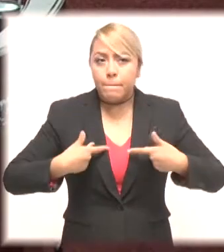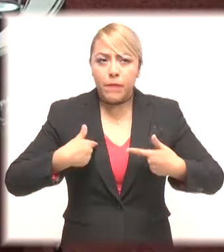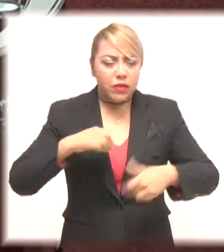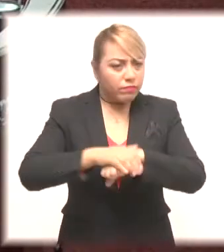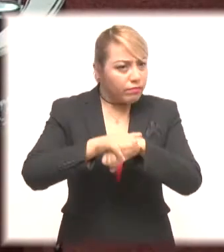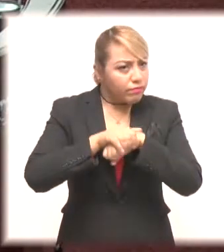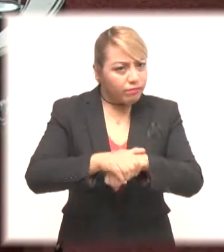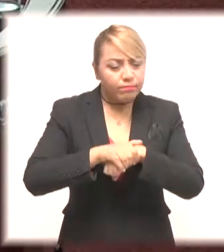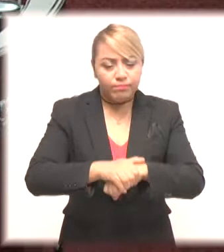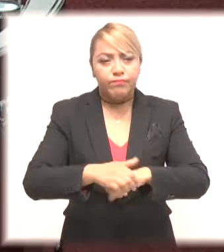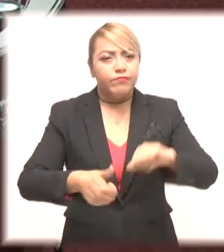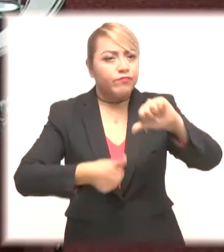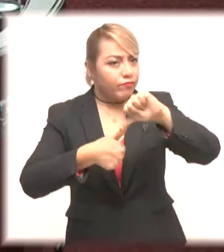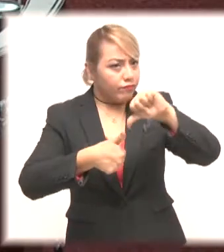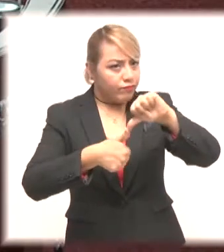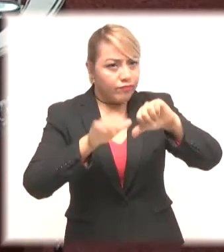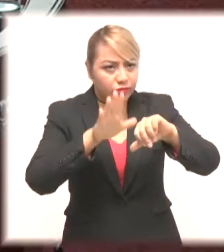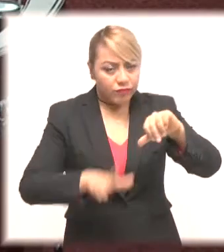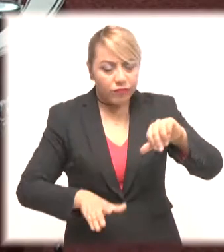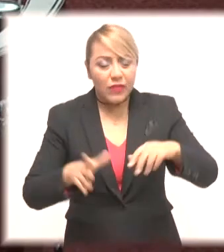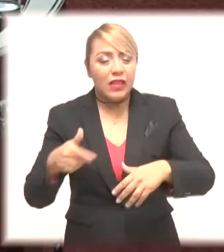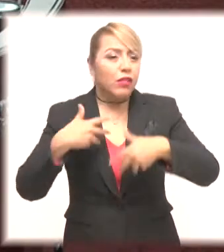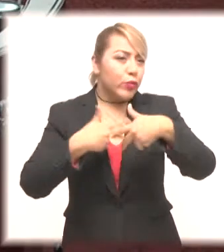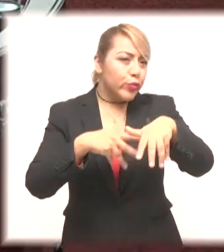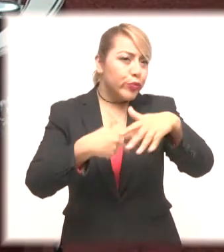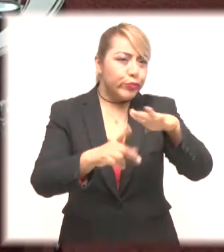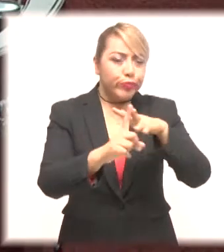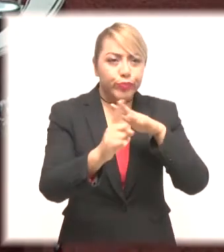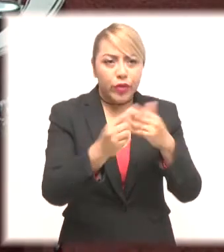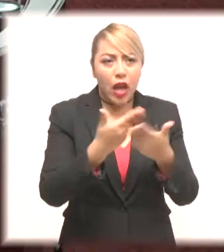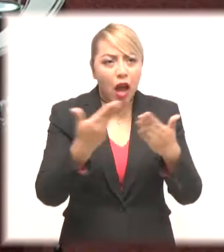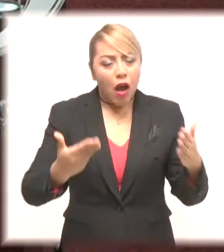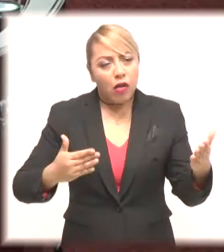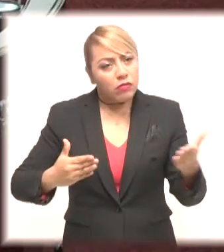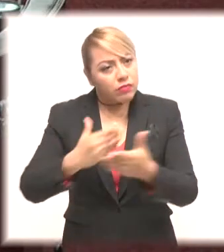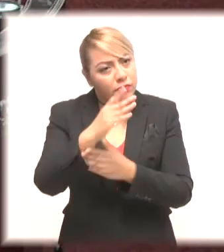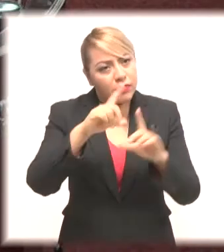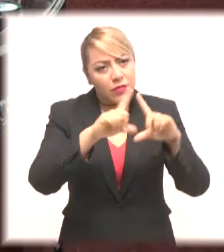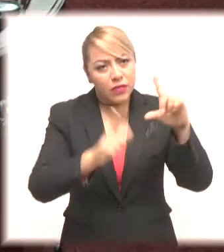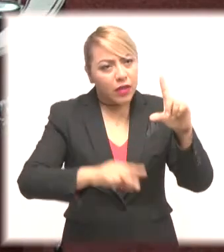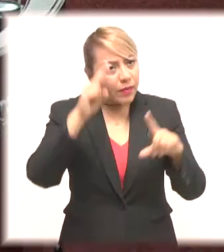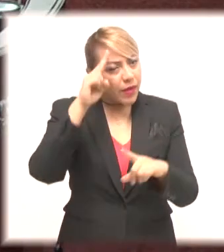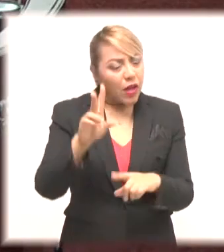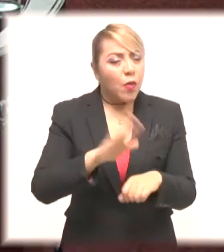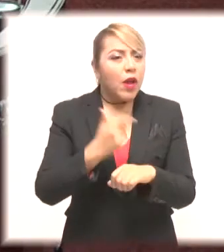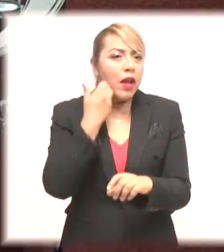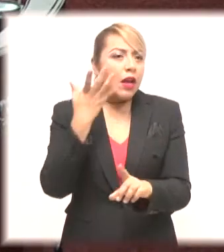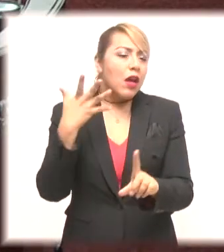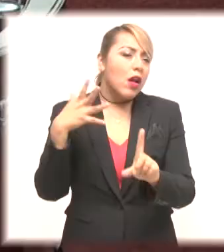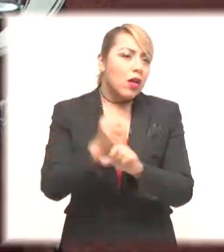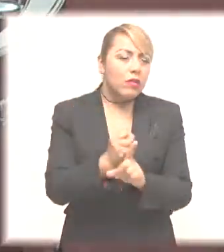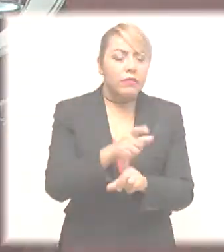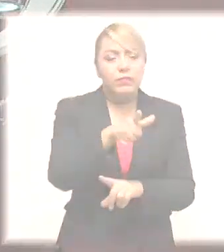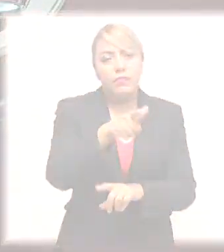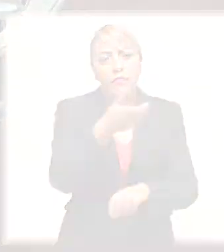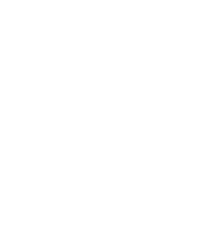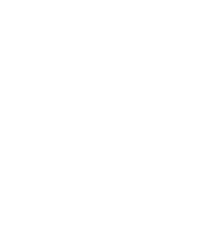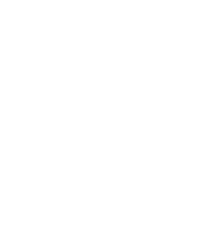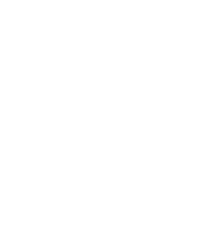de migrantes y que están transitando por territorio mexicano con el objetivo de llegar a Estados Unidos de América.